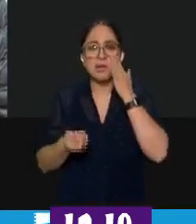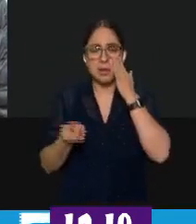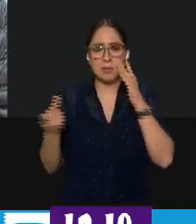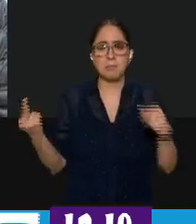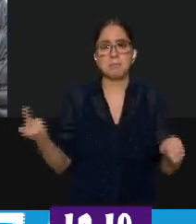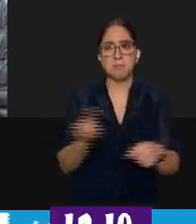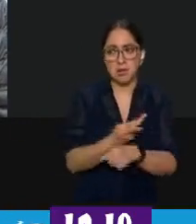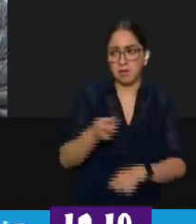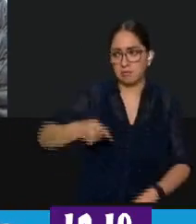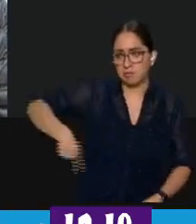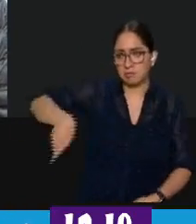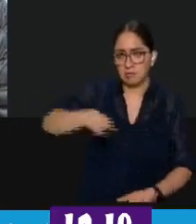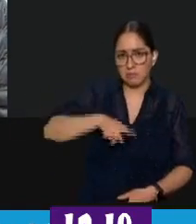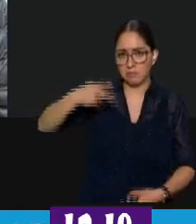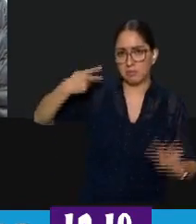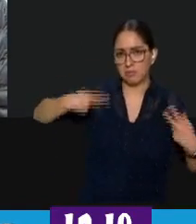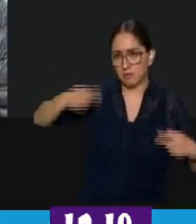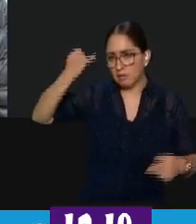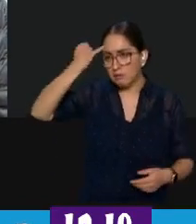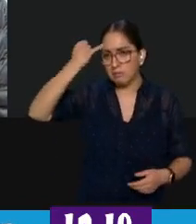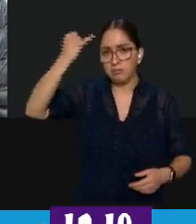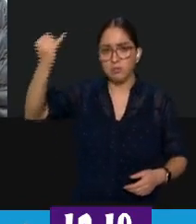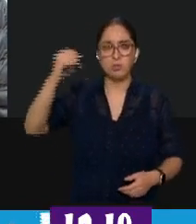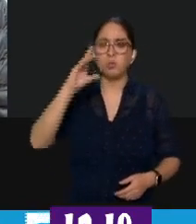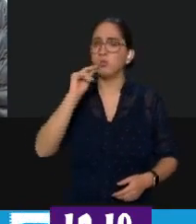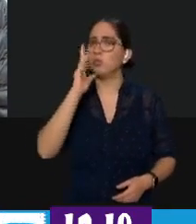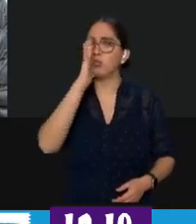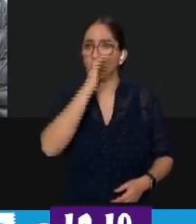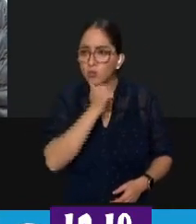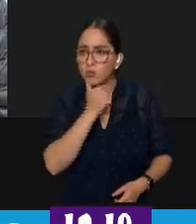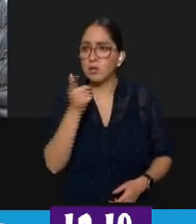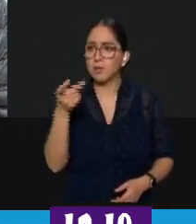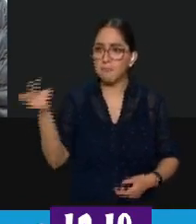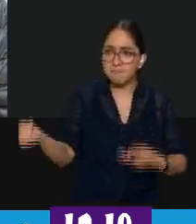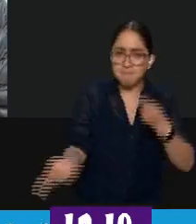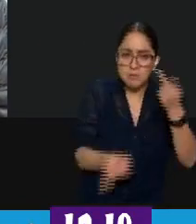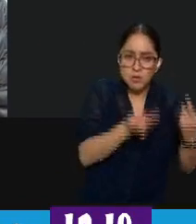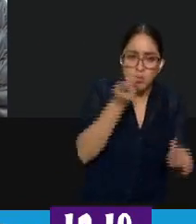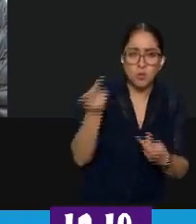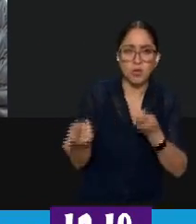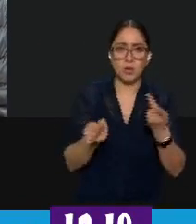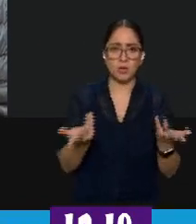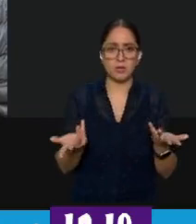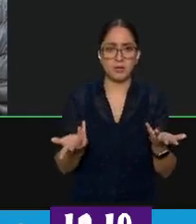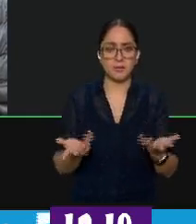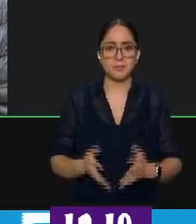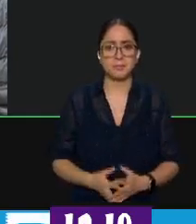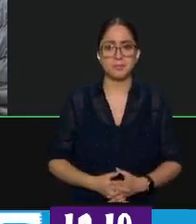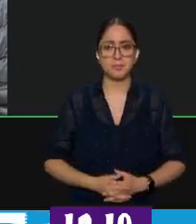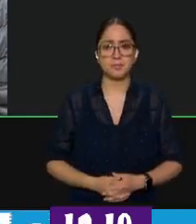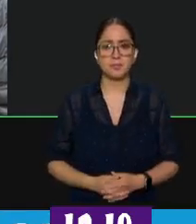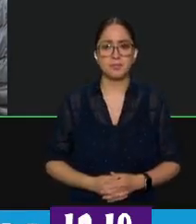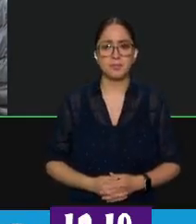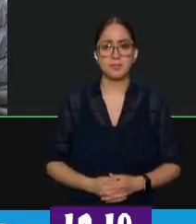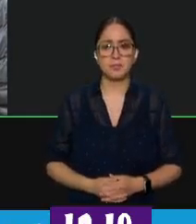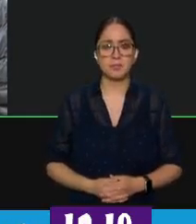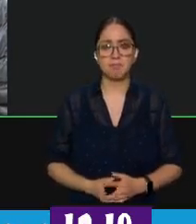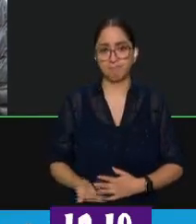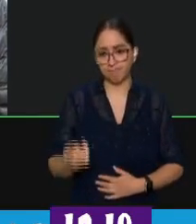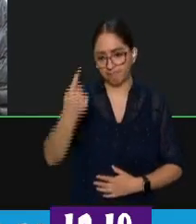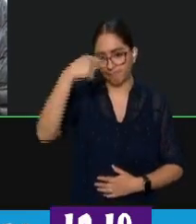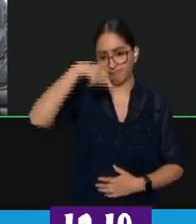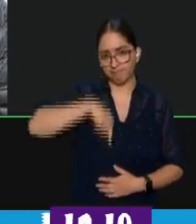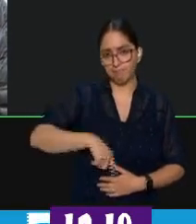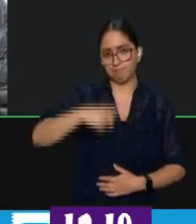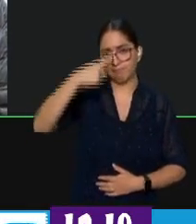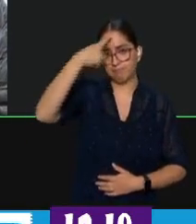estas mentes donde no se debe disentir, pero ni preguntar ni cuestionar? En el fondo son mentes